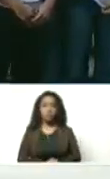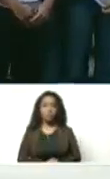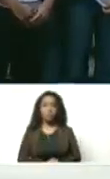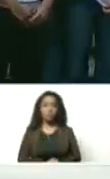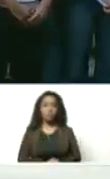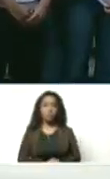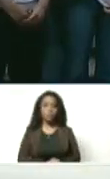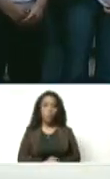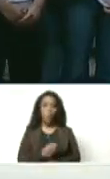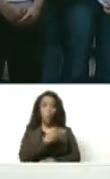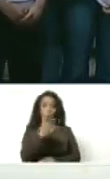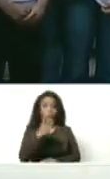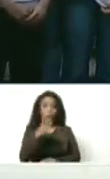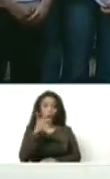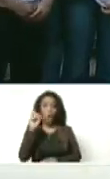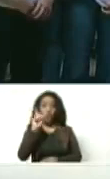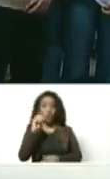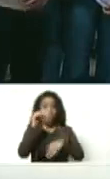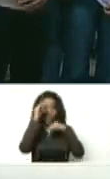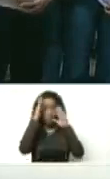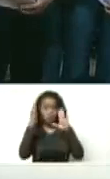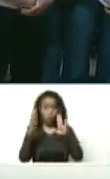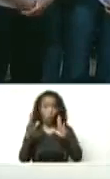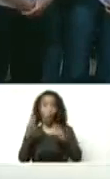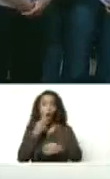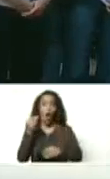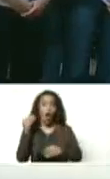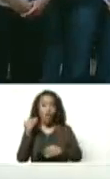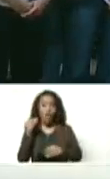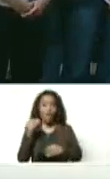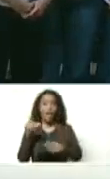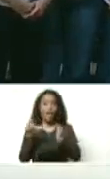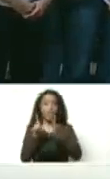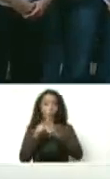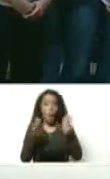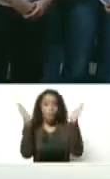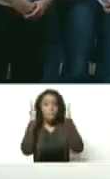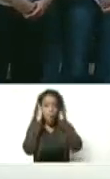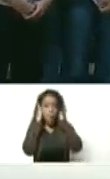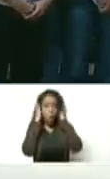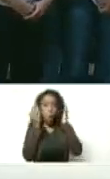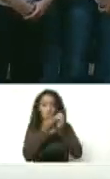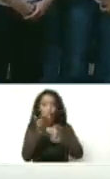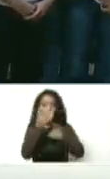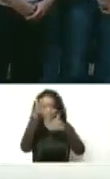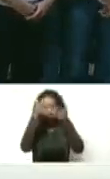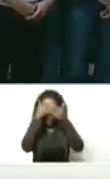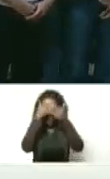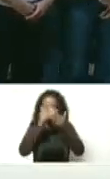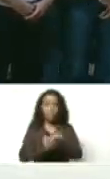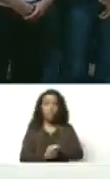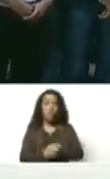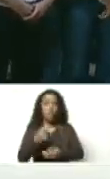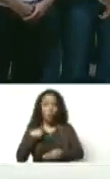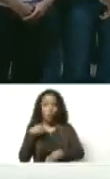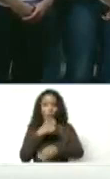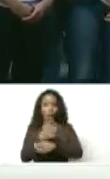Ustedes no escuchen esto, muchachos de los liceos. Tápese los oídos en esta parte. Bastantes matinés fui